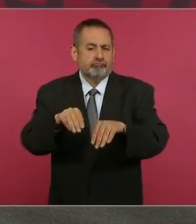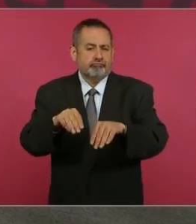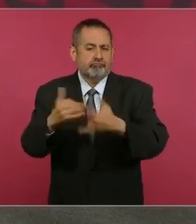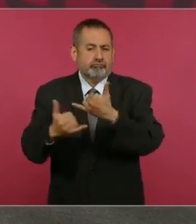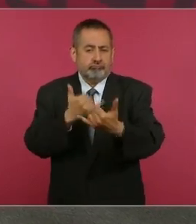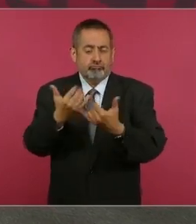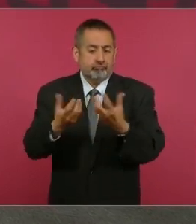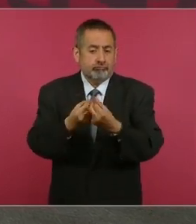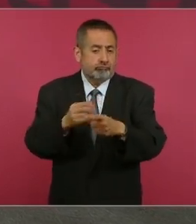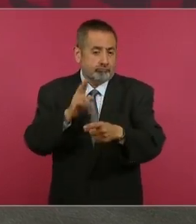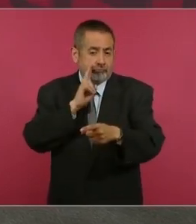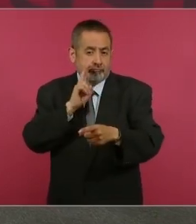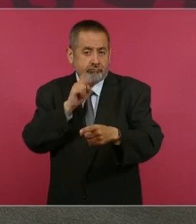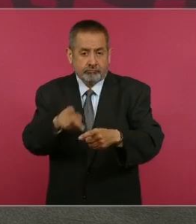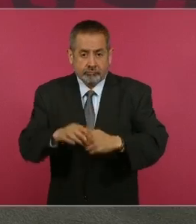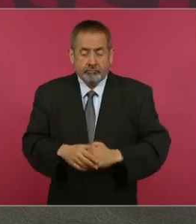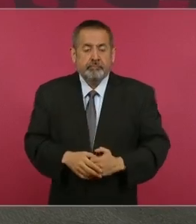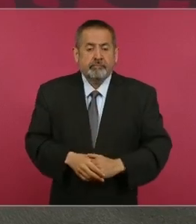¿Ya?